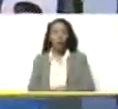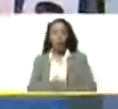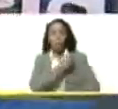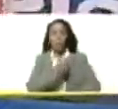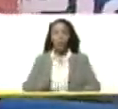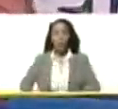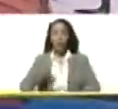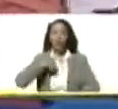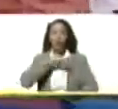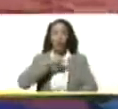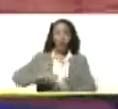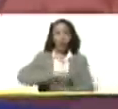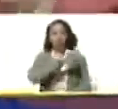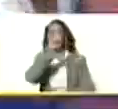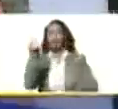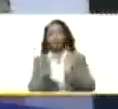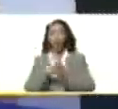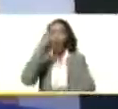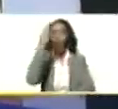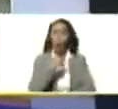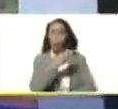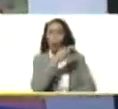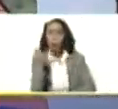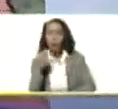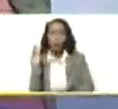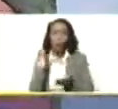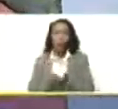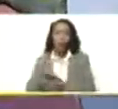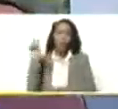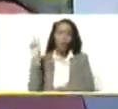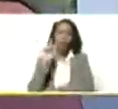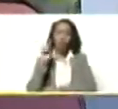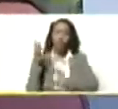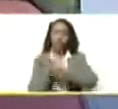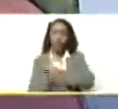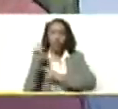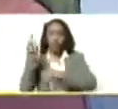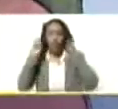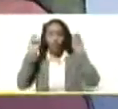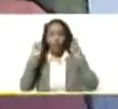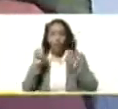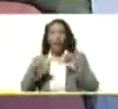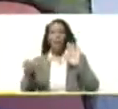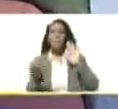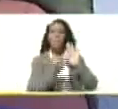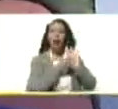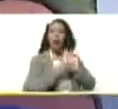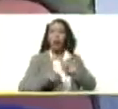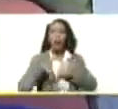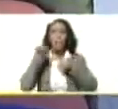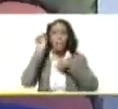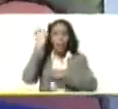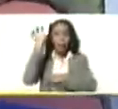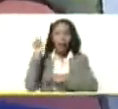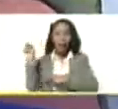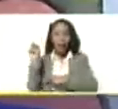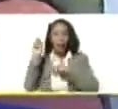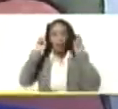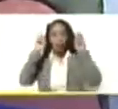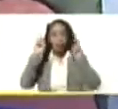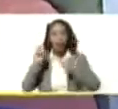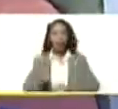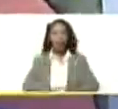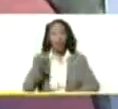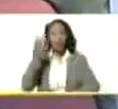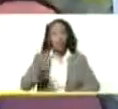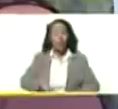estamos absolutamente comprometidos con posicionar a Venezuela a través de su marca País en el concierto internacional. Sabemos que es prioridad,